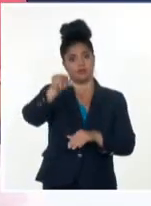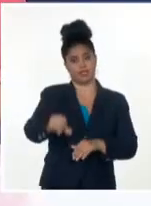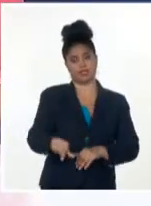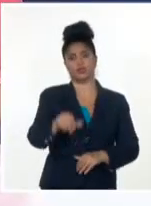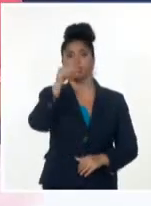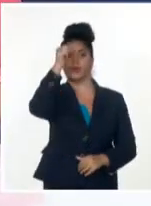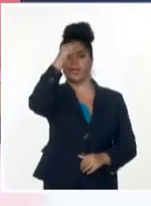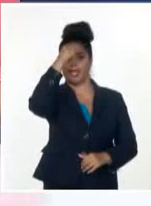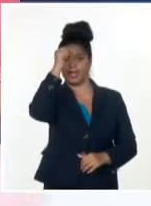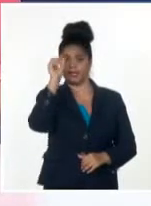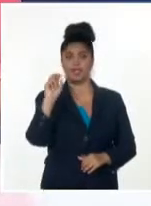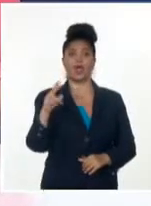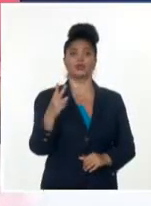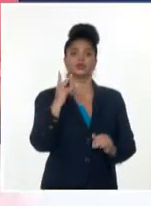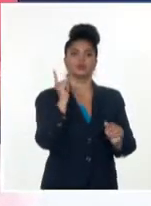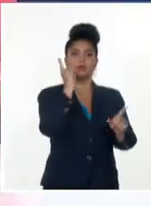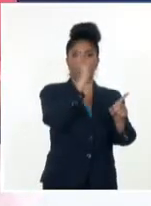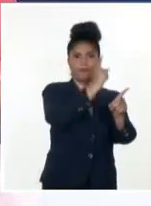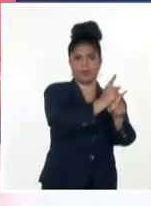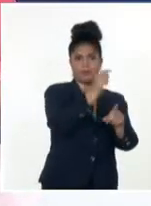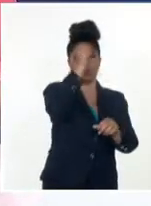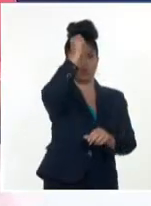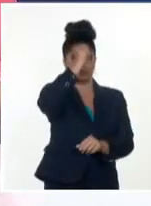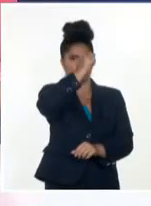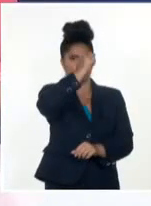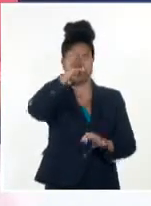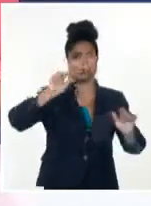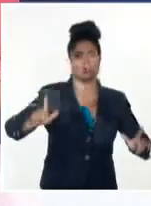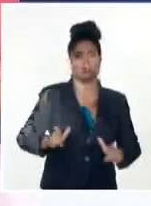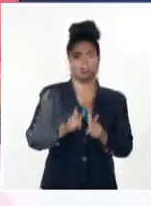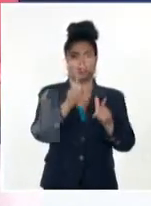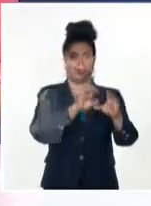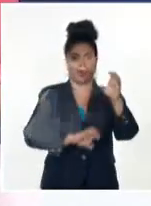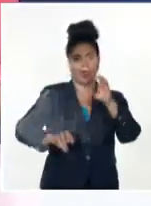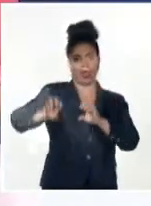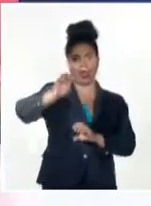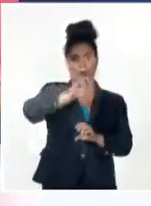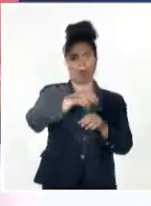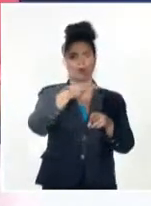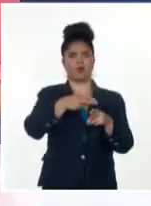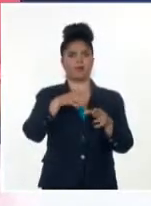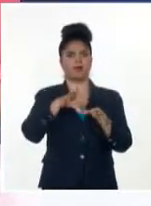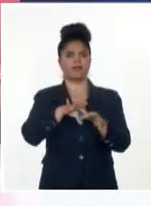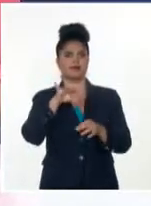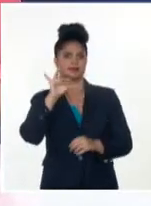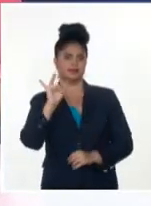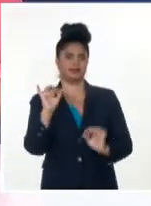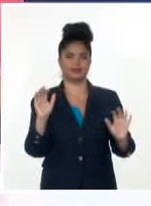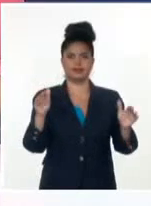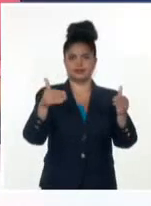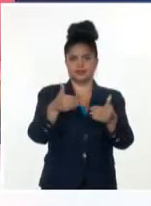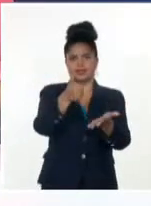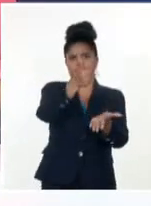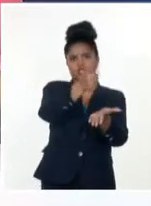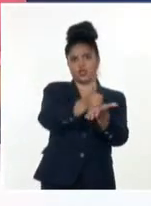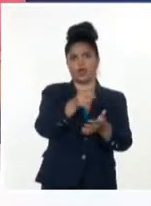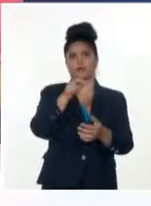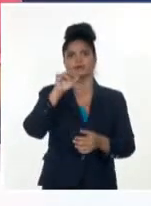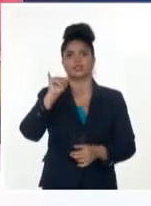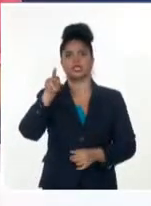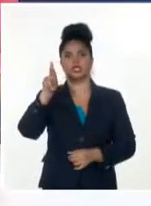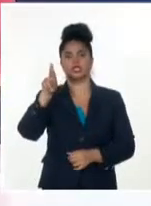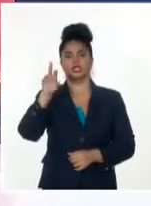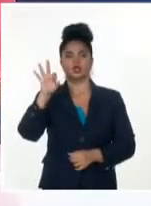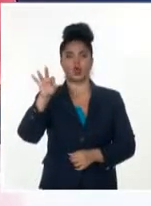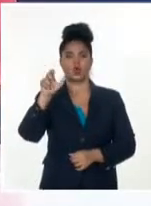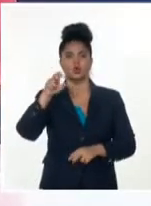Modi, se reunieron este domingo en el contexto de la cumbre del G7 que concluye hoy en la ciudad nipona de Hiroshima. De acuerdo